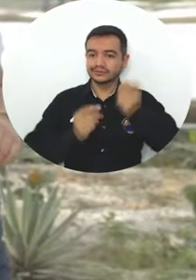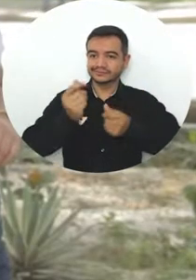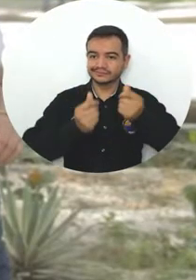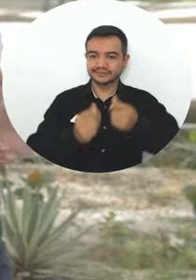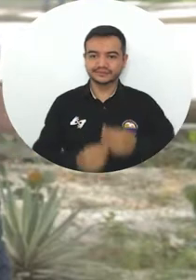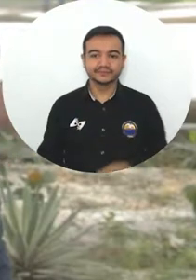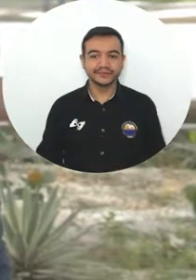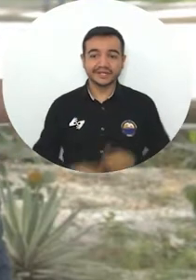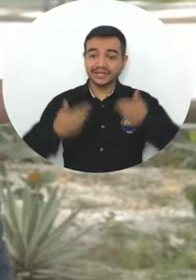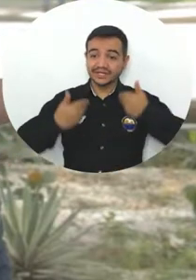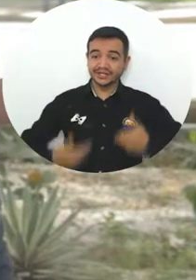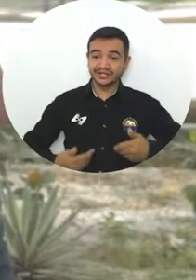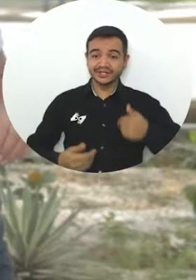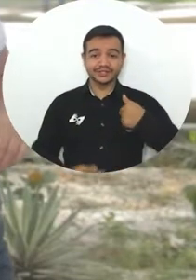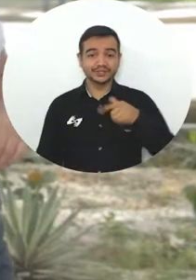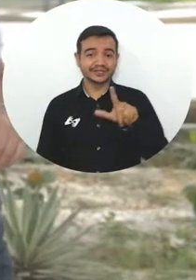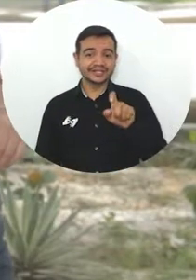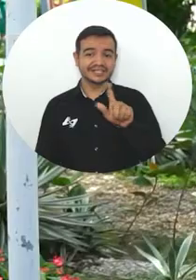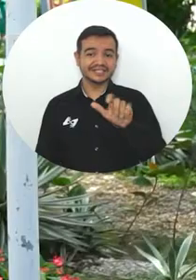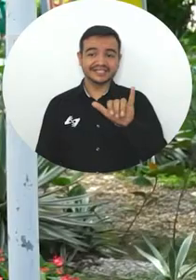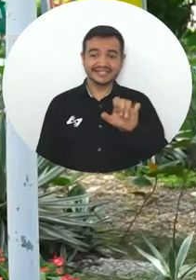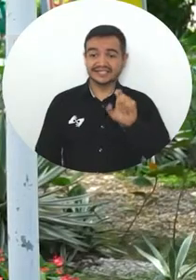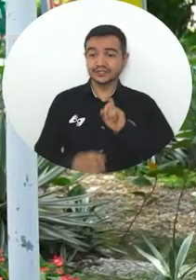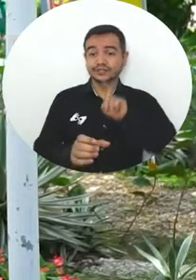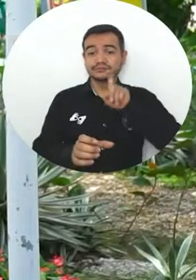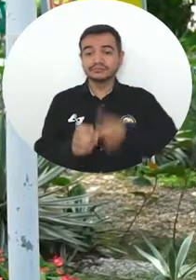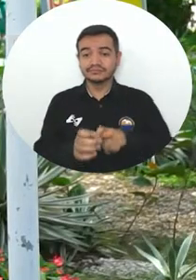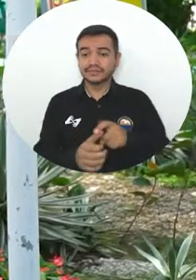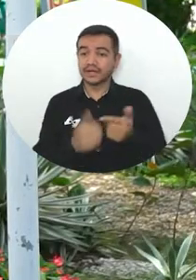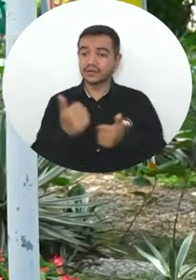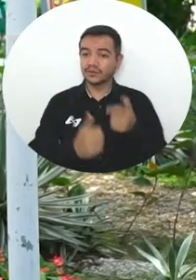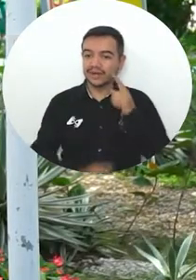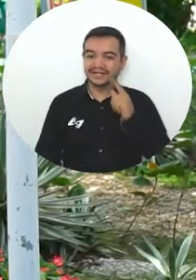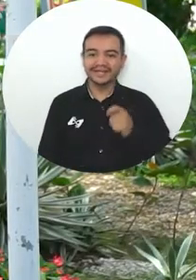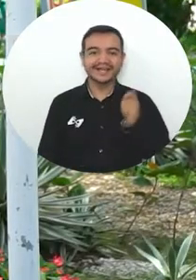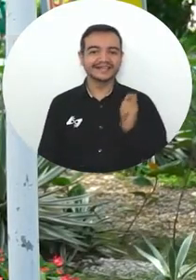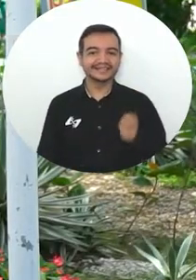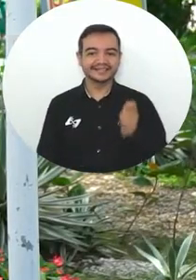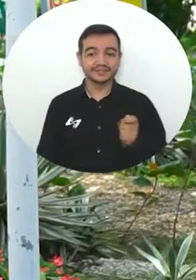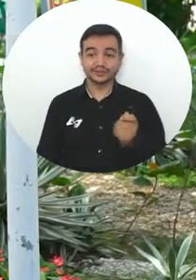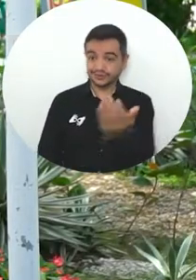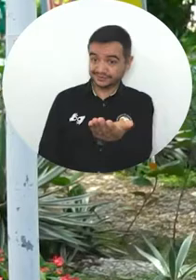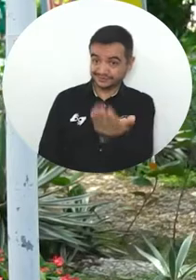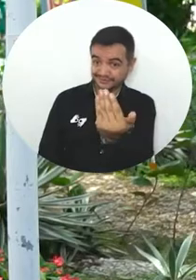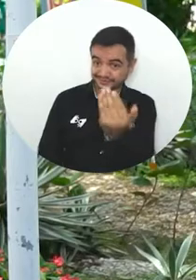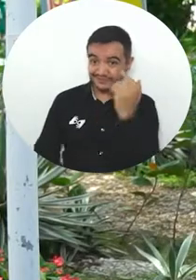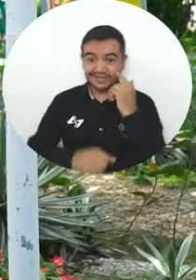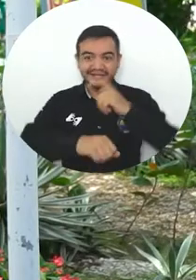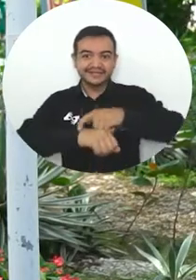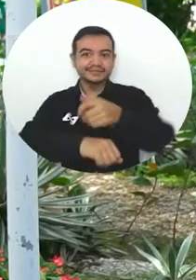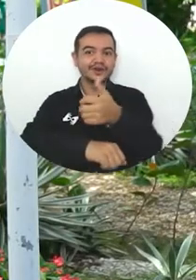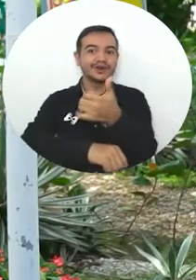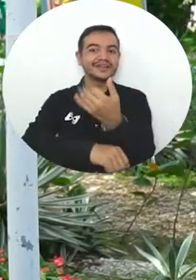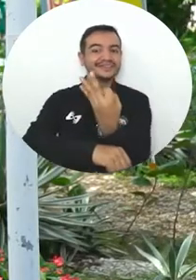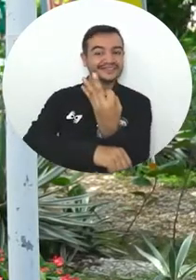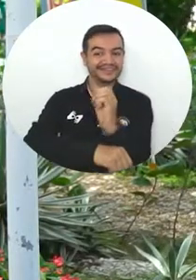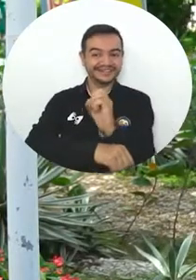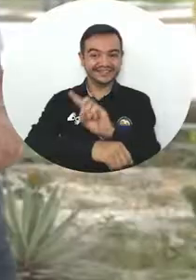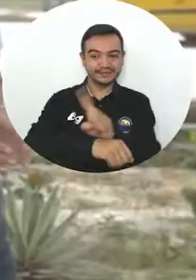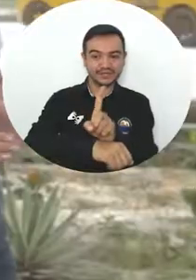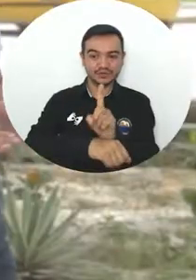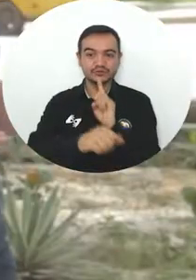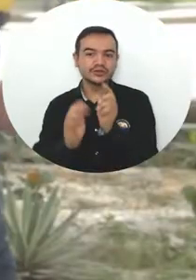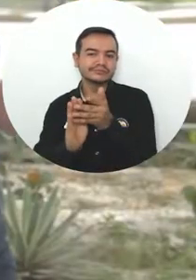Economía. Y yo soy Leslie Velázquez, estudiante del programa de Derecho. Y los invitamos a que nos acompañen durante los siguientes 30